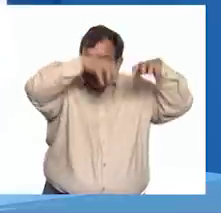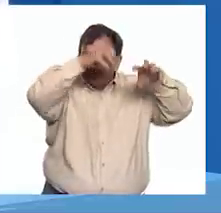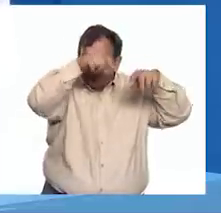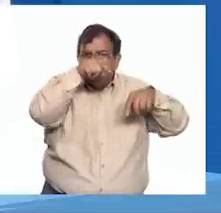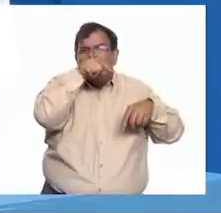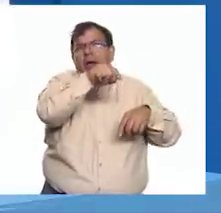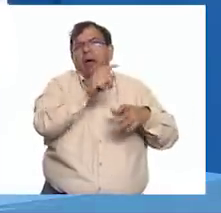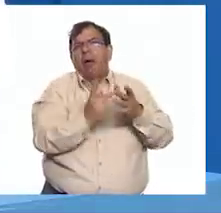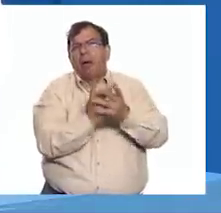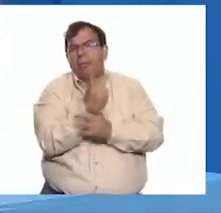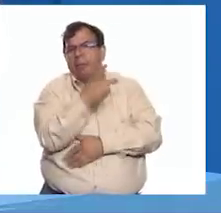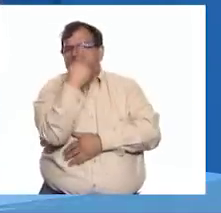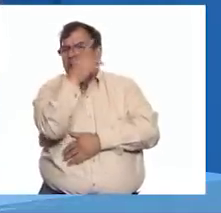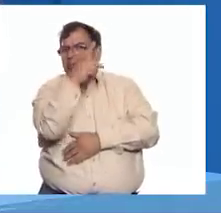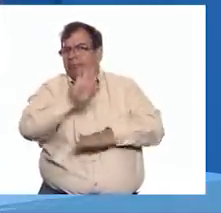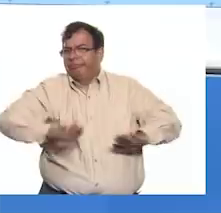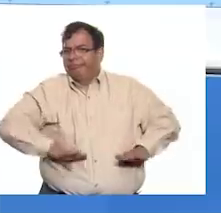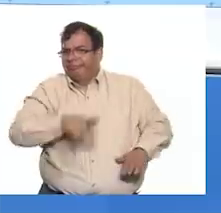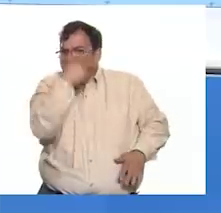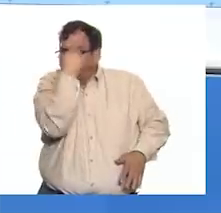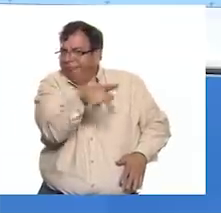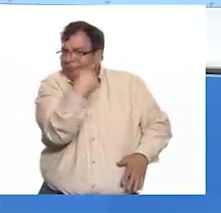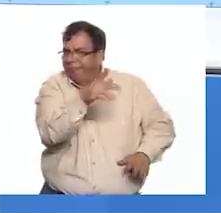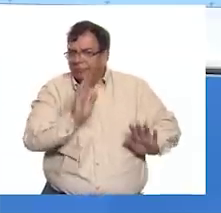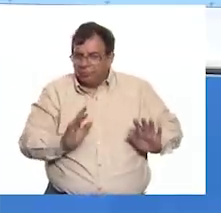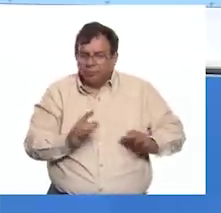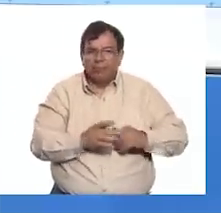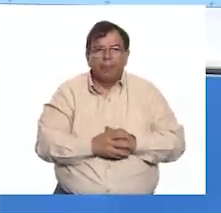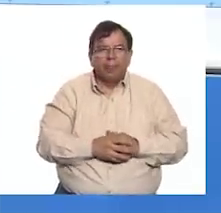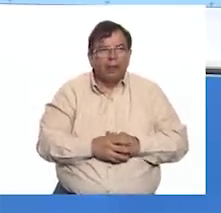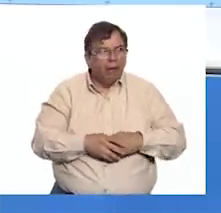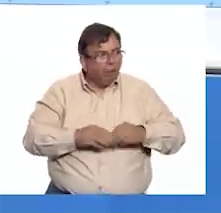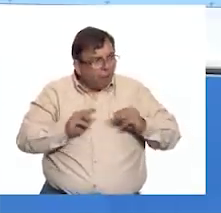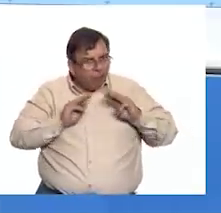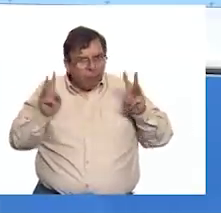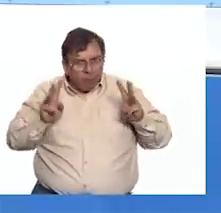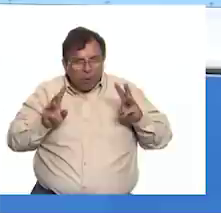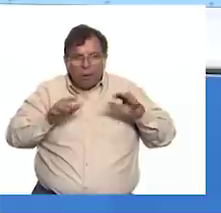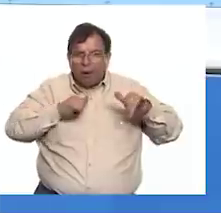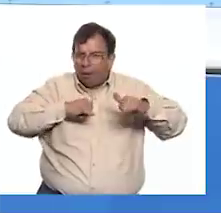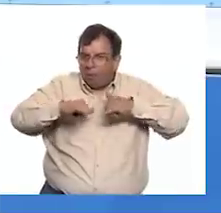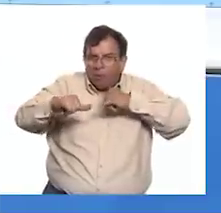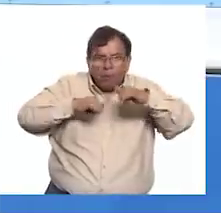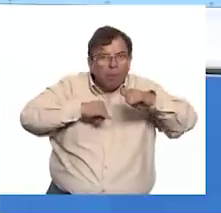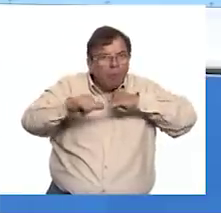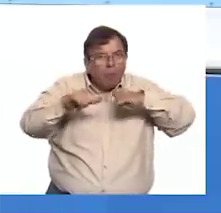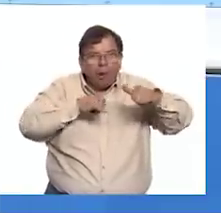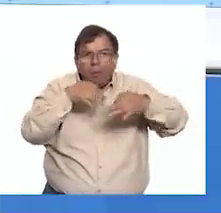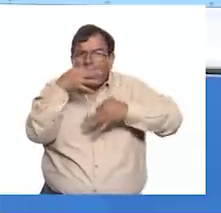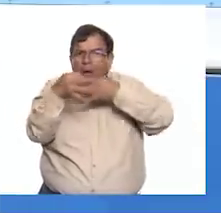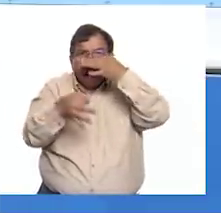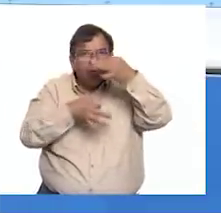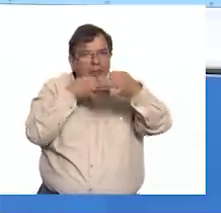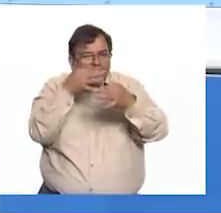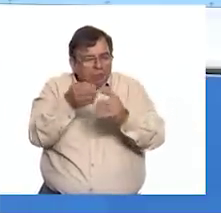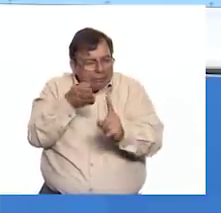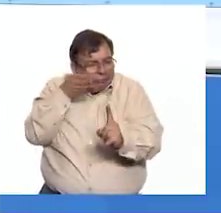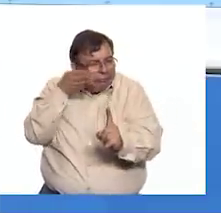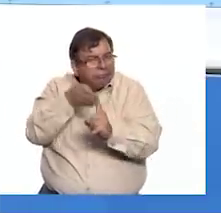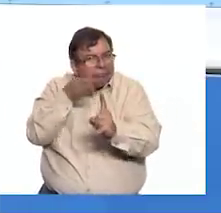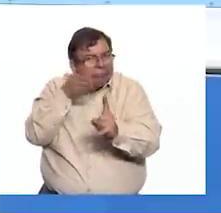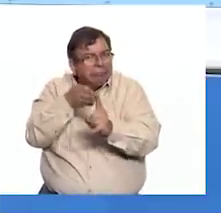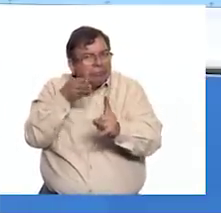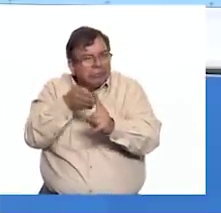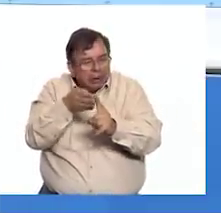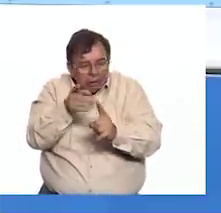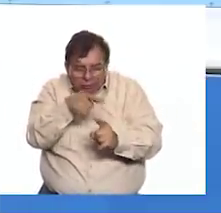particulares a la vegetación, Larisa. ¡Wow! No cabe duda de que los mapas nos dan información muy particular, a partir de